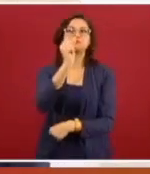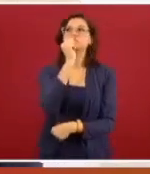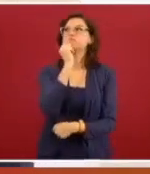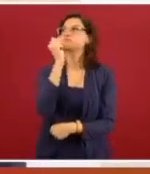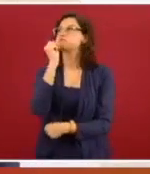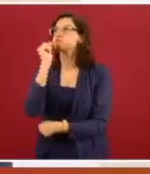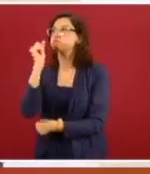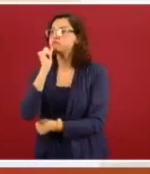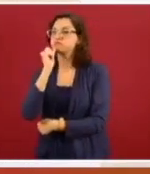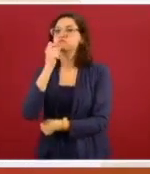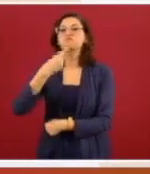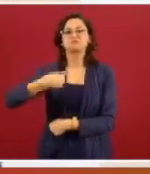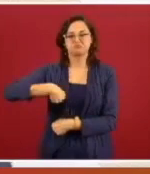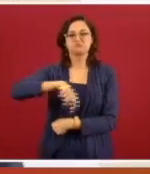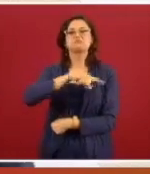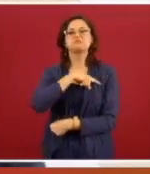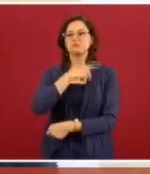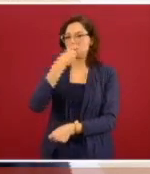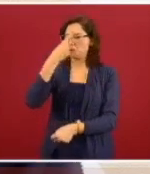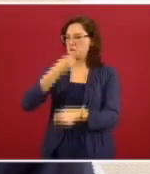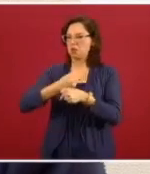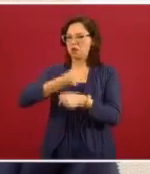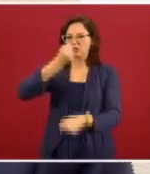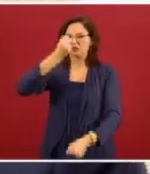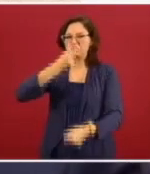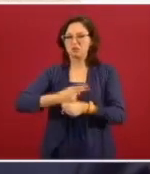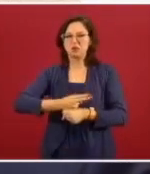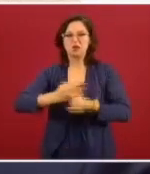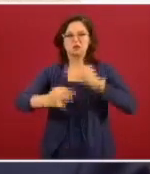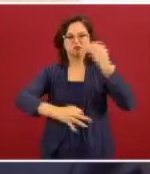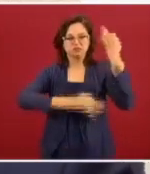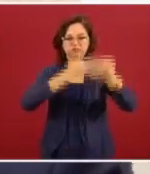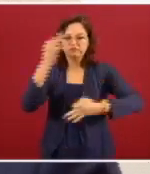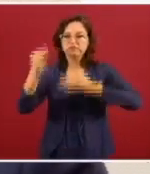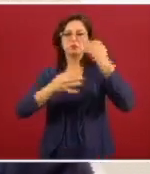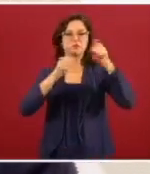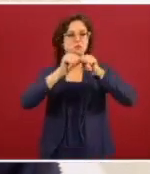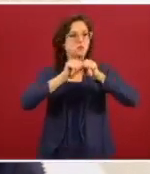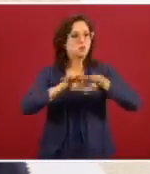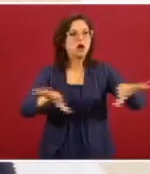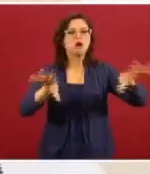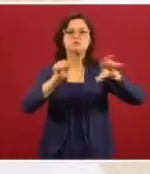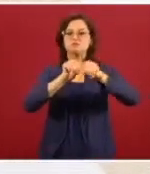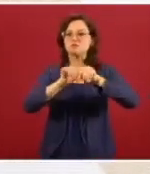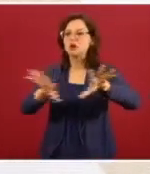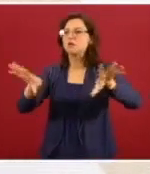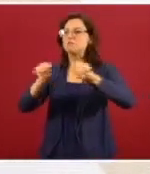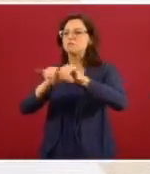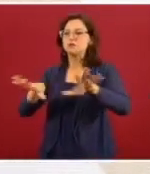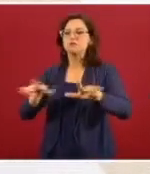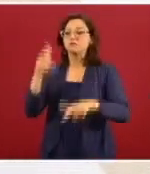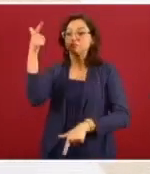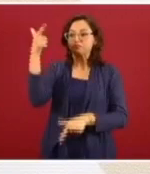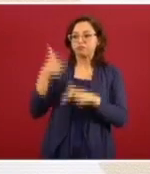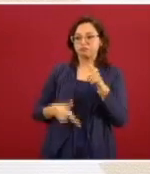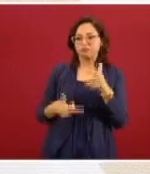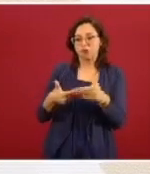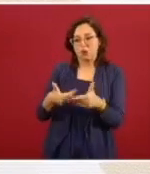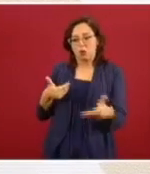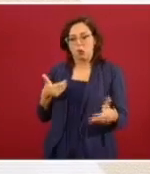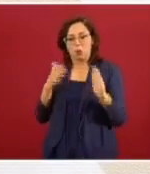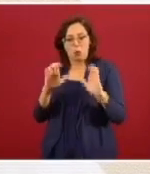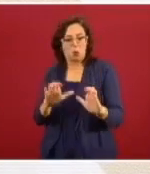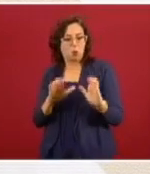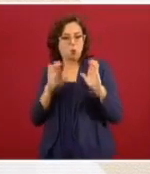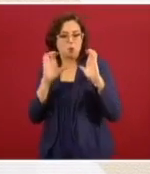empezamos a informar a la población y a emitir recomendaciones preventivas con el propósito